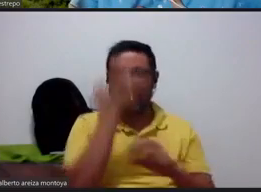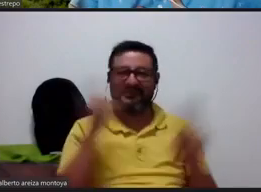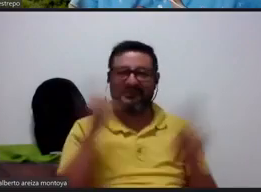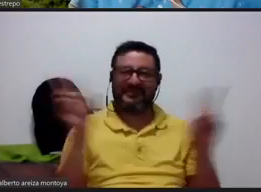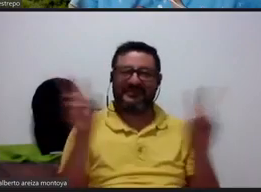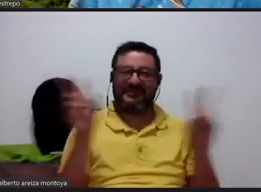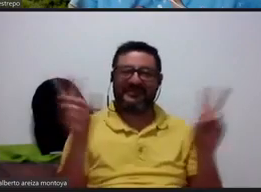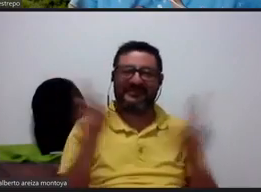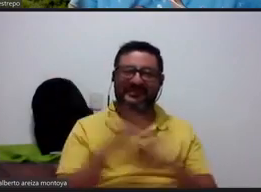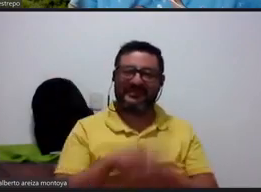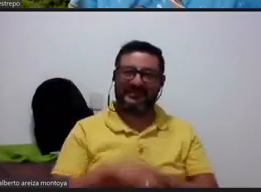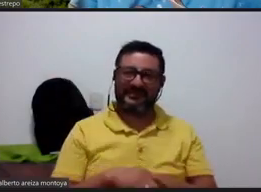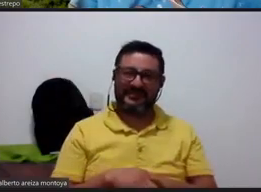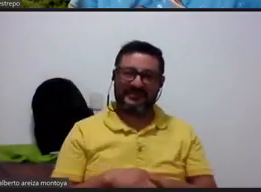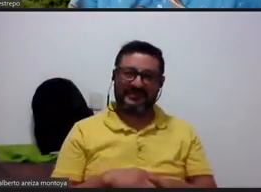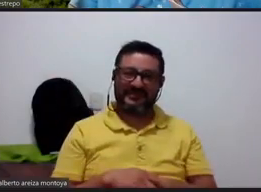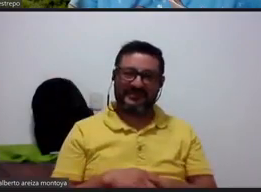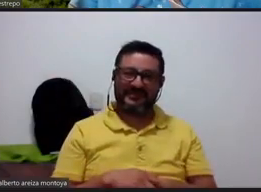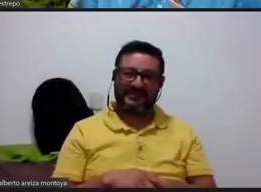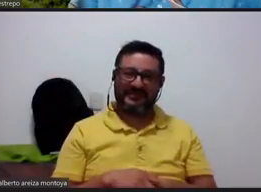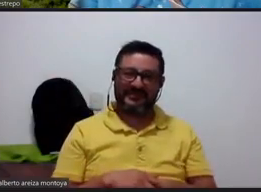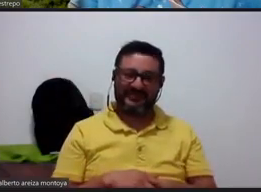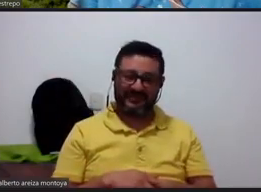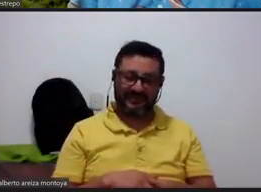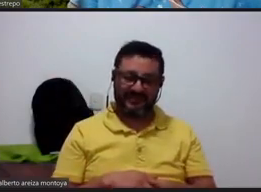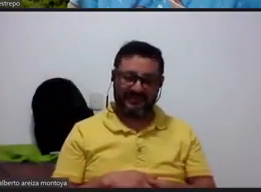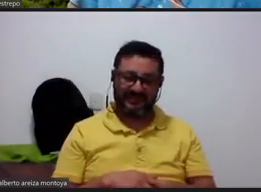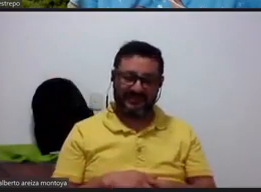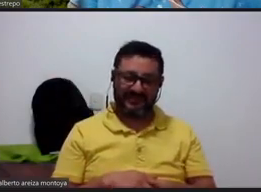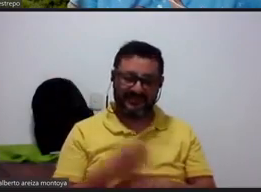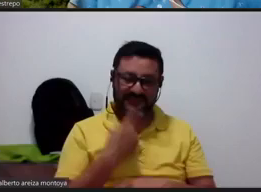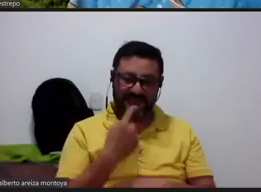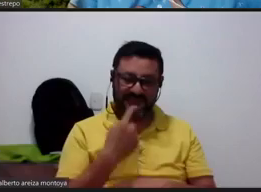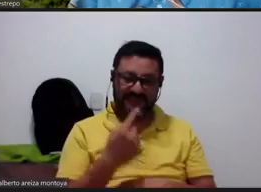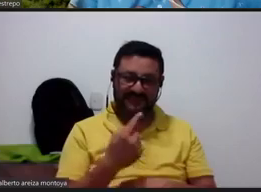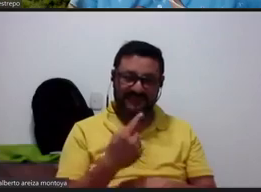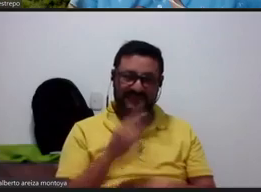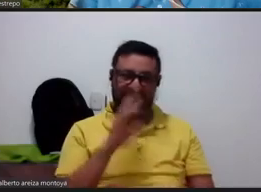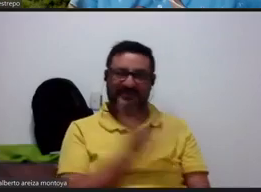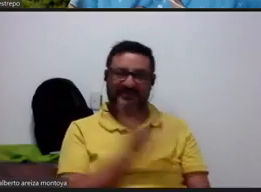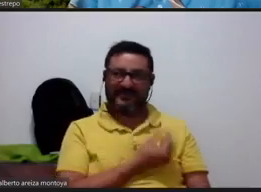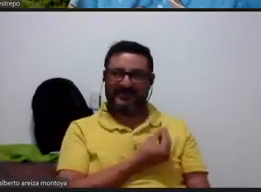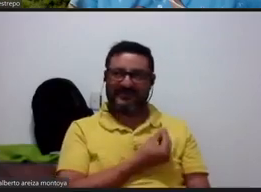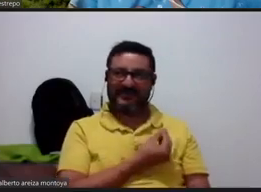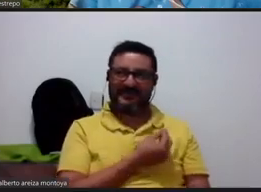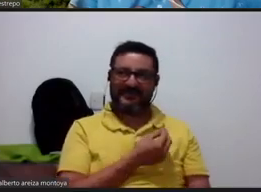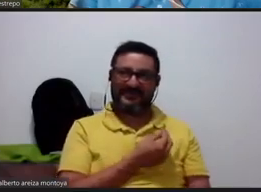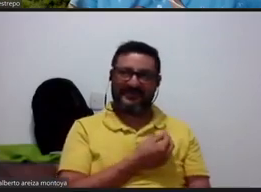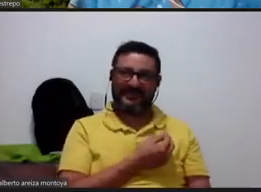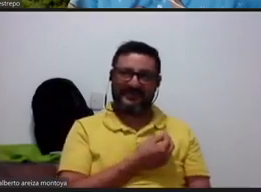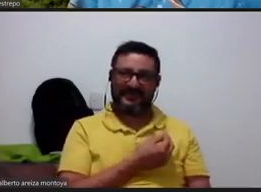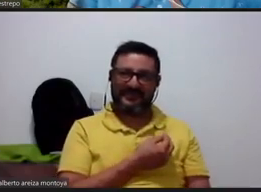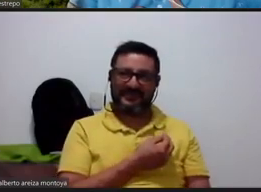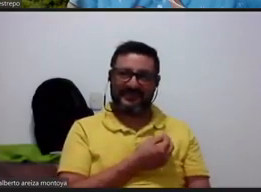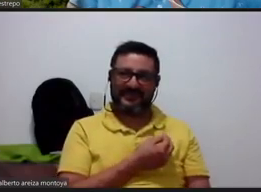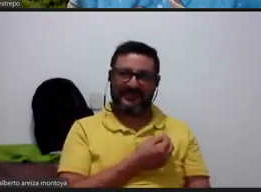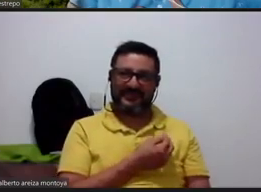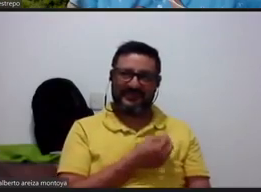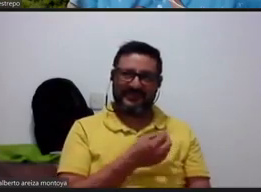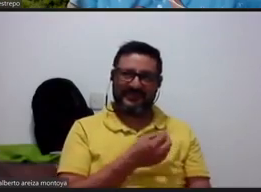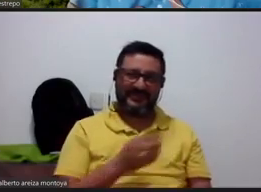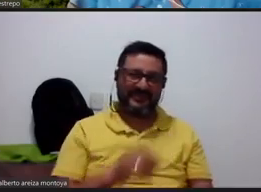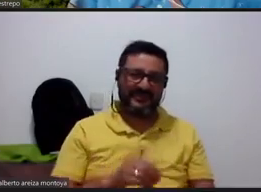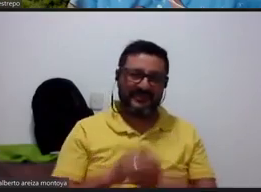Live, y es que yo le digo, nuestro Sebastián Villa, tuviste una situación